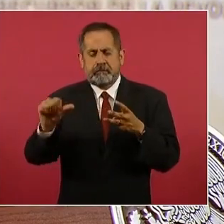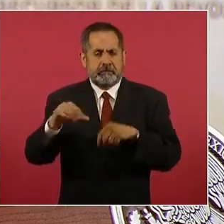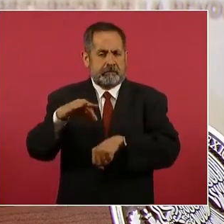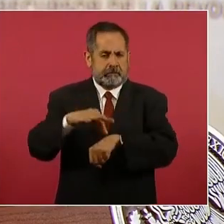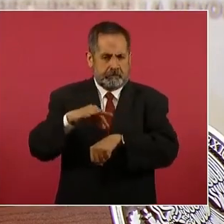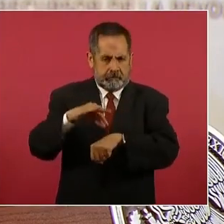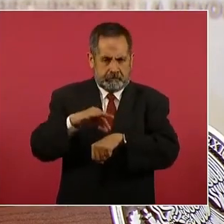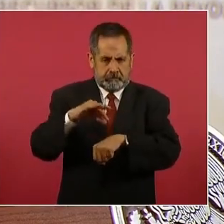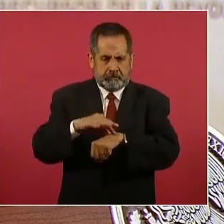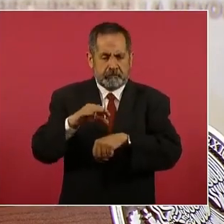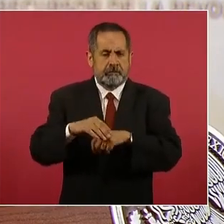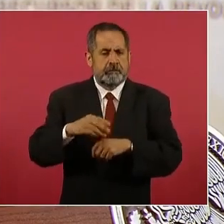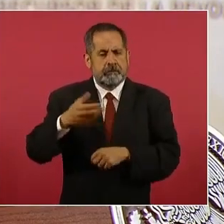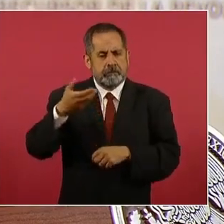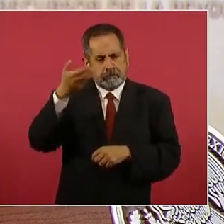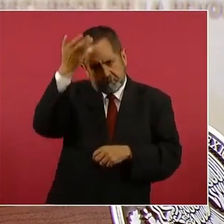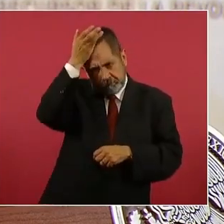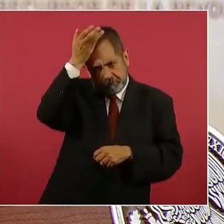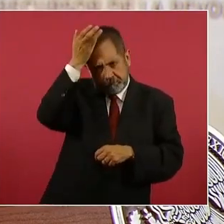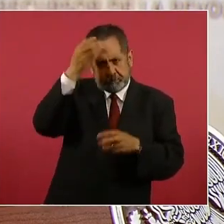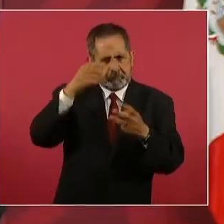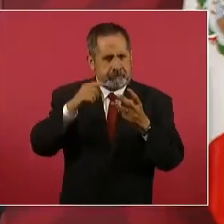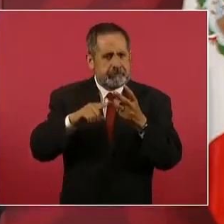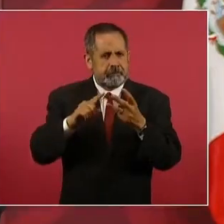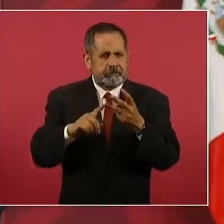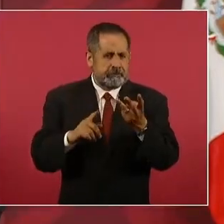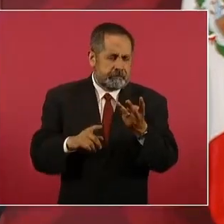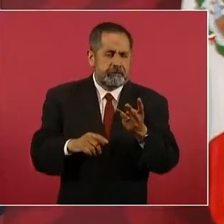médicos, enfermeras. ¿Por qué?